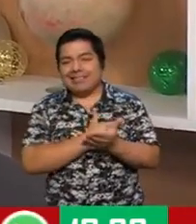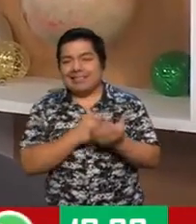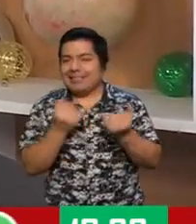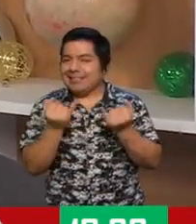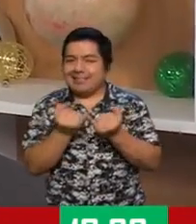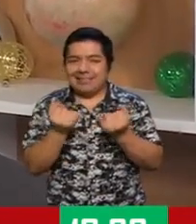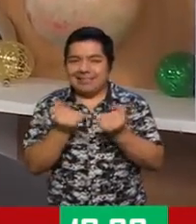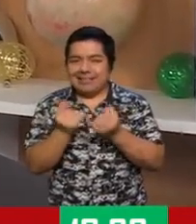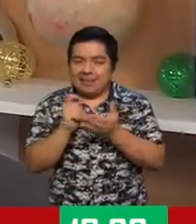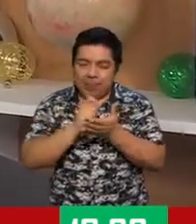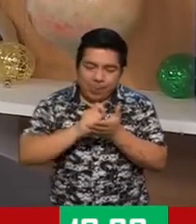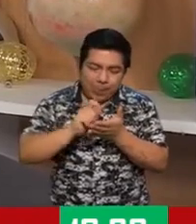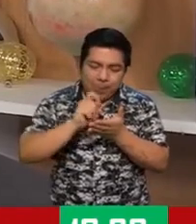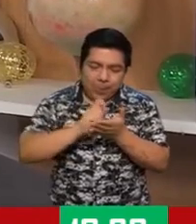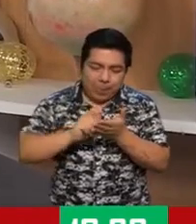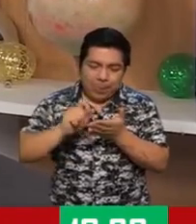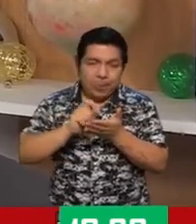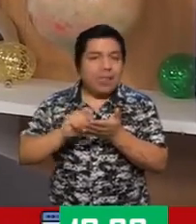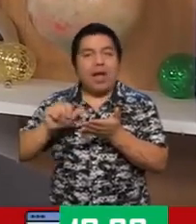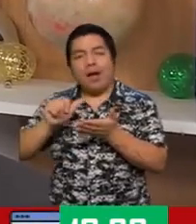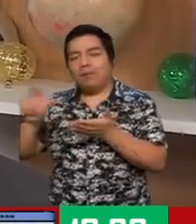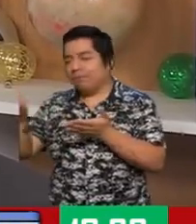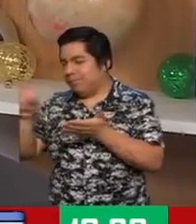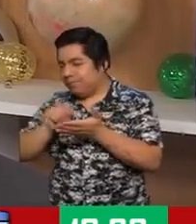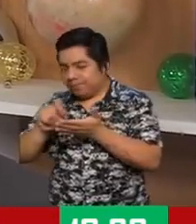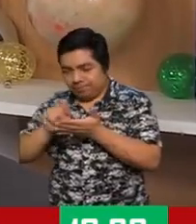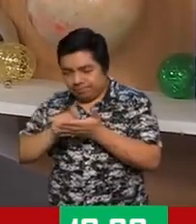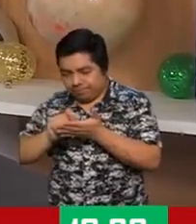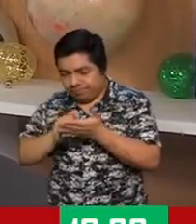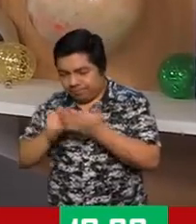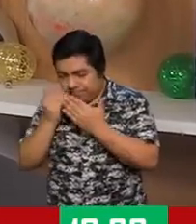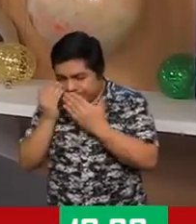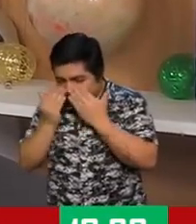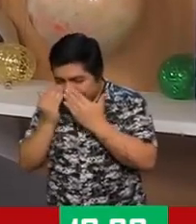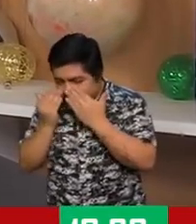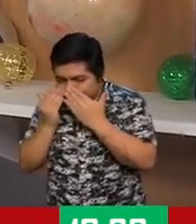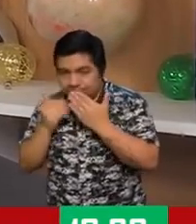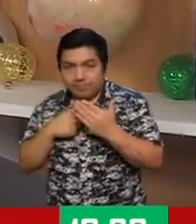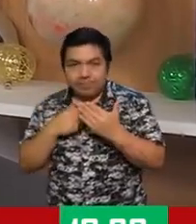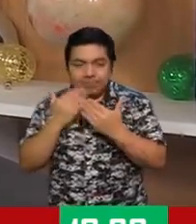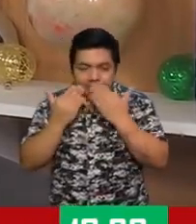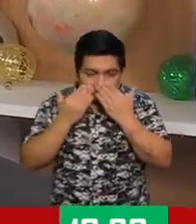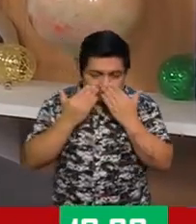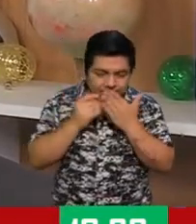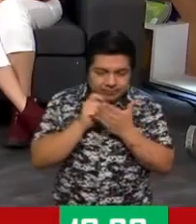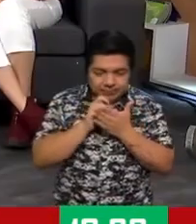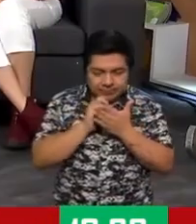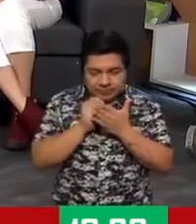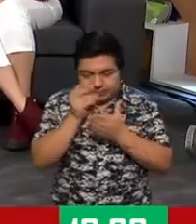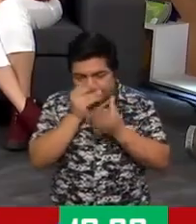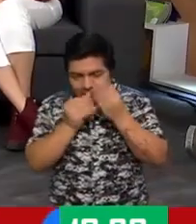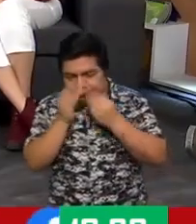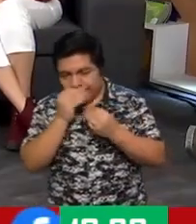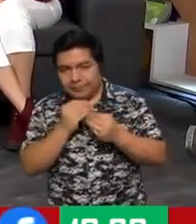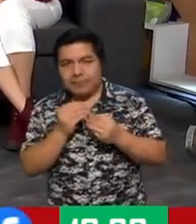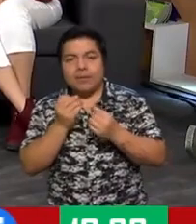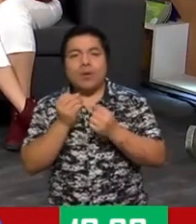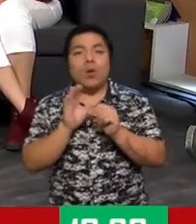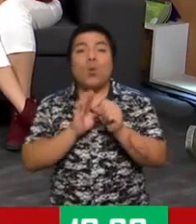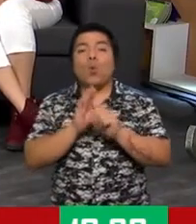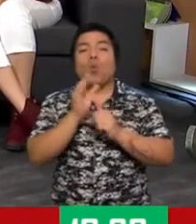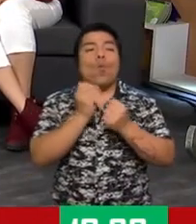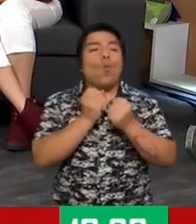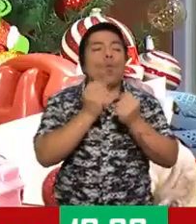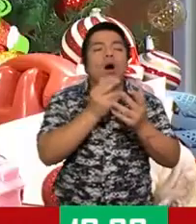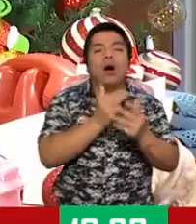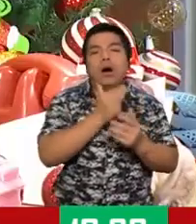acto de escribir, transcribir textos, ¿no? De aprender a leer y escribir para mí fue una... Lo máximo. ¿Y qué poeta fue el que, o